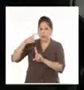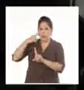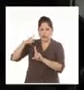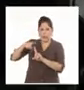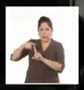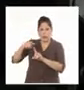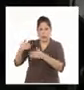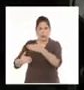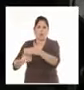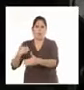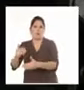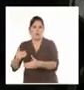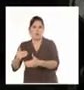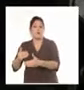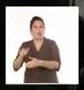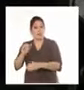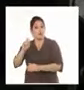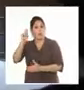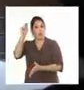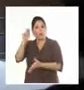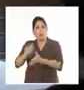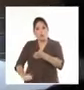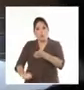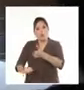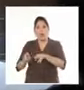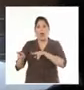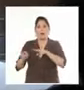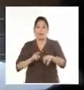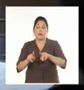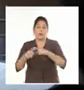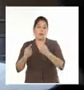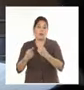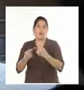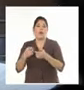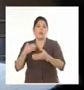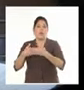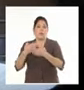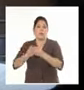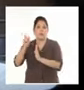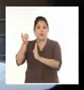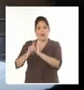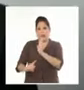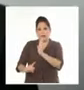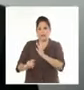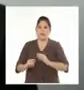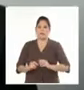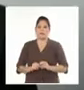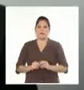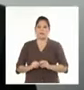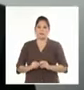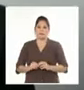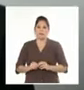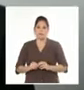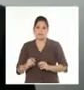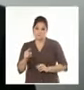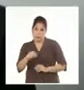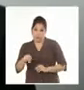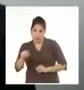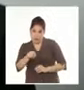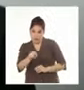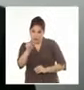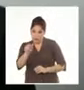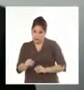proceso, se les aplicaron multas administrativas por parte del órgano de instrucción y la empresa eléctrica. Estas figuras